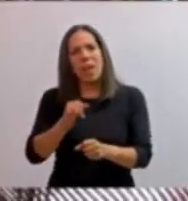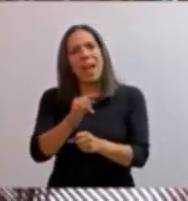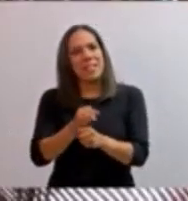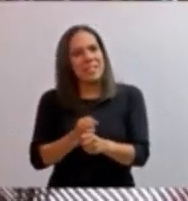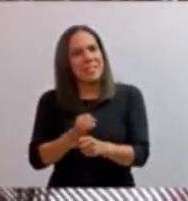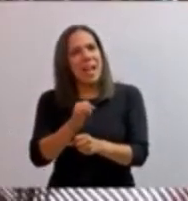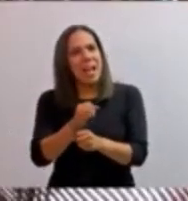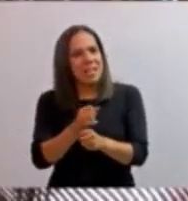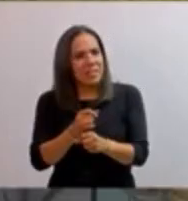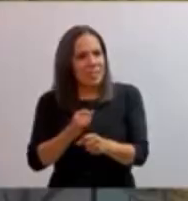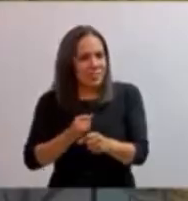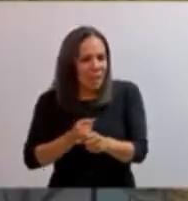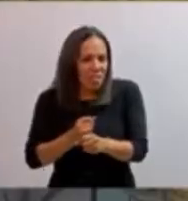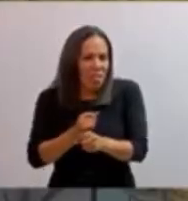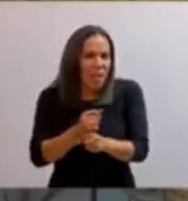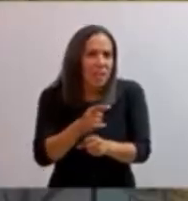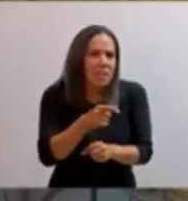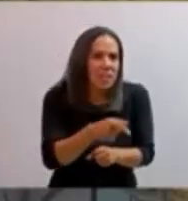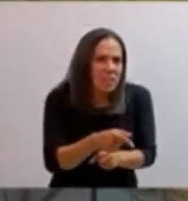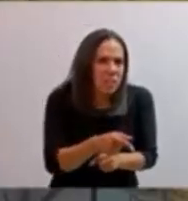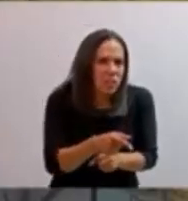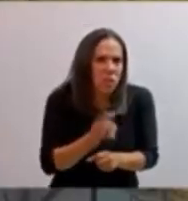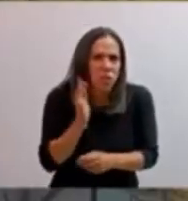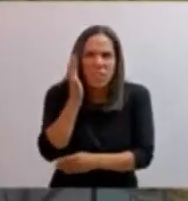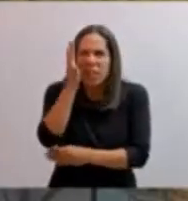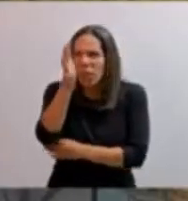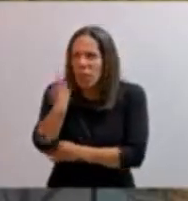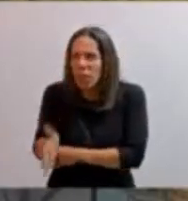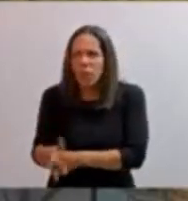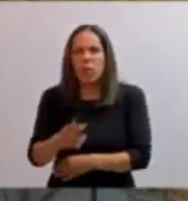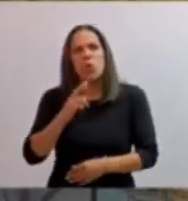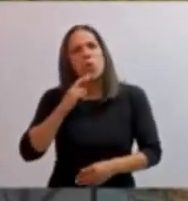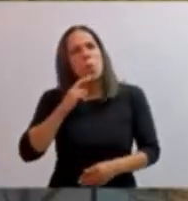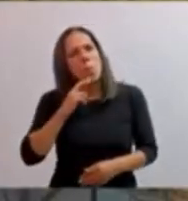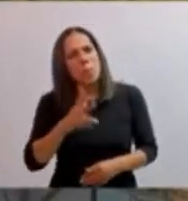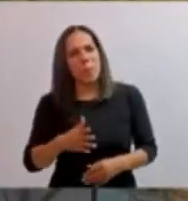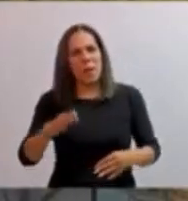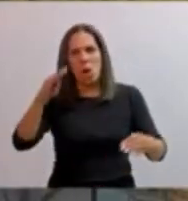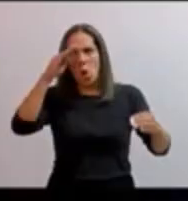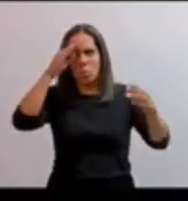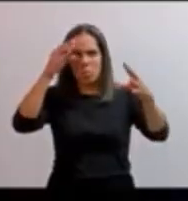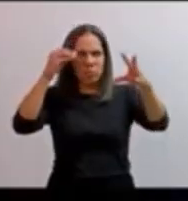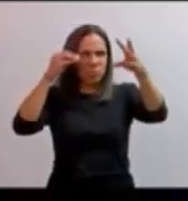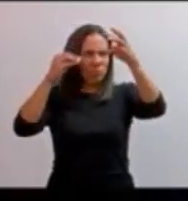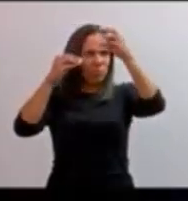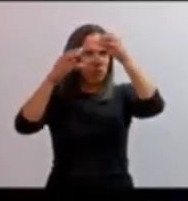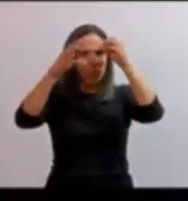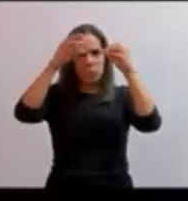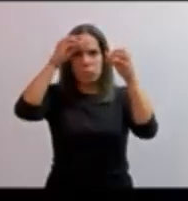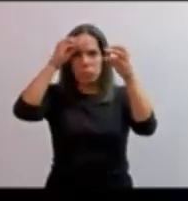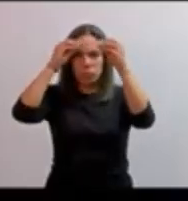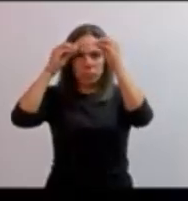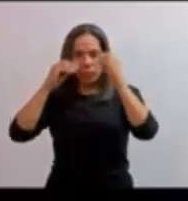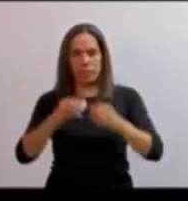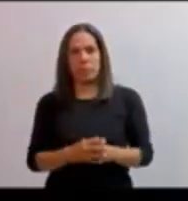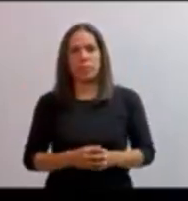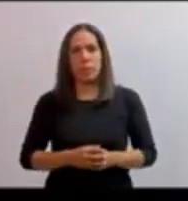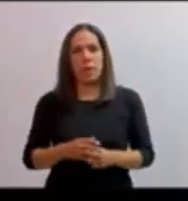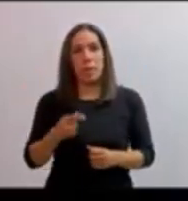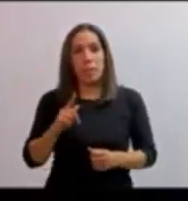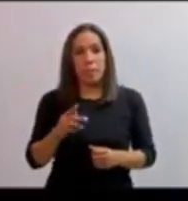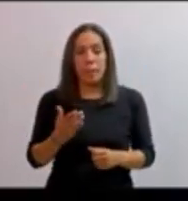la mejora de los aprendizajes, que es nuestra esencia. La importante necesidad de